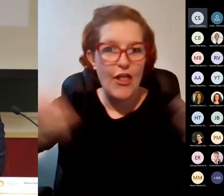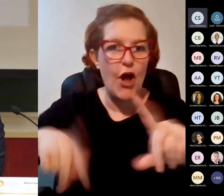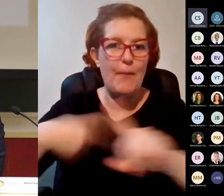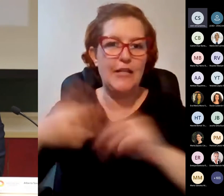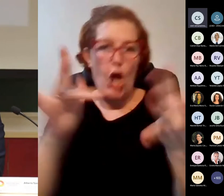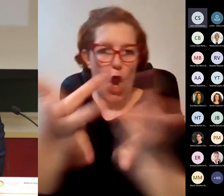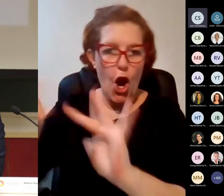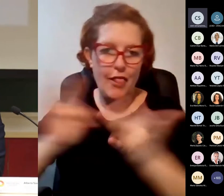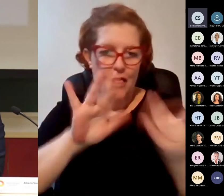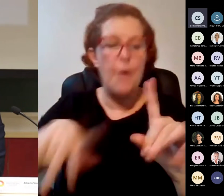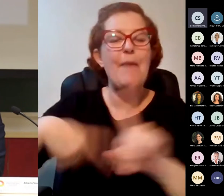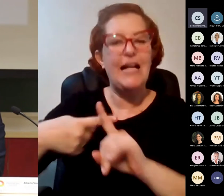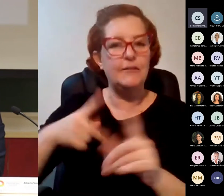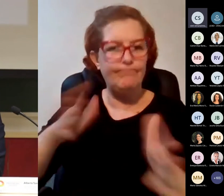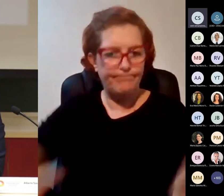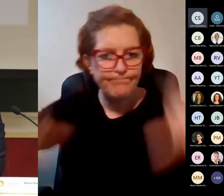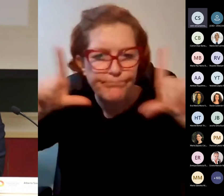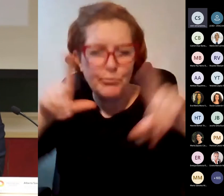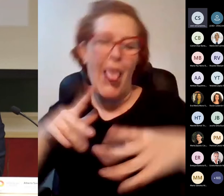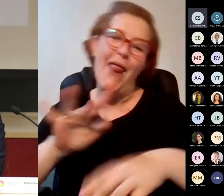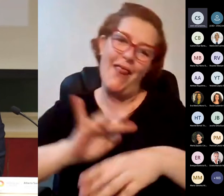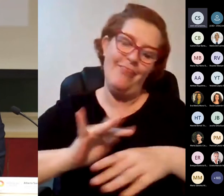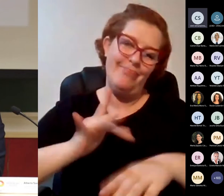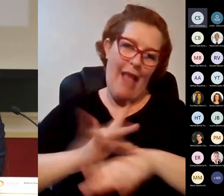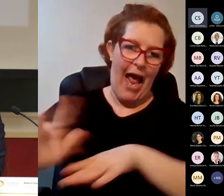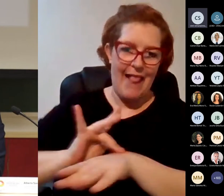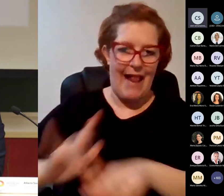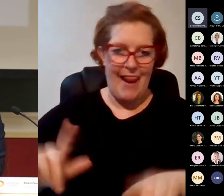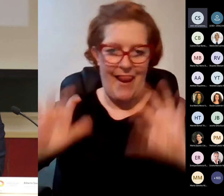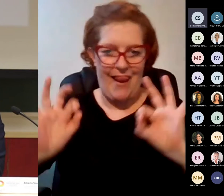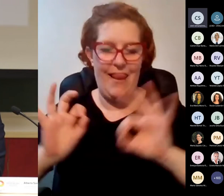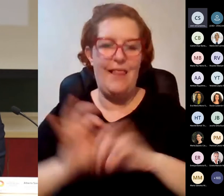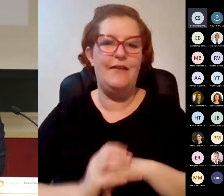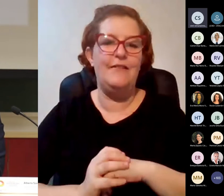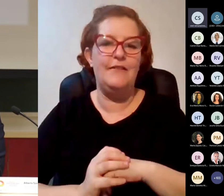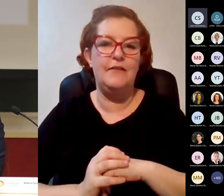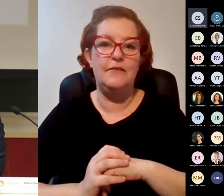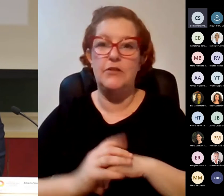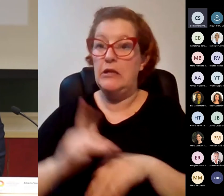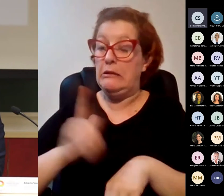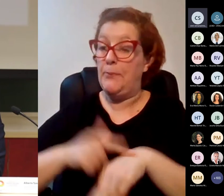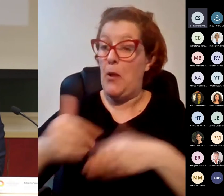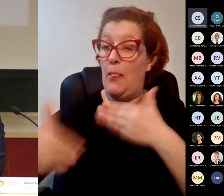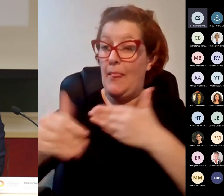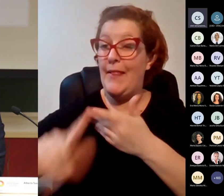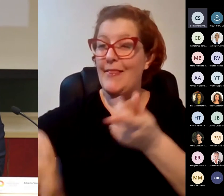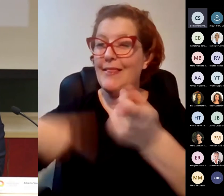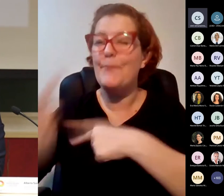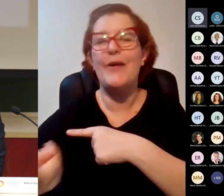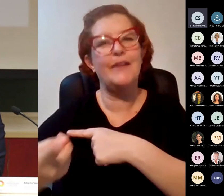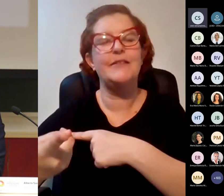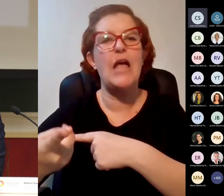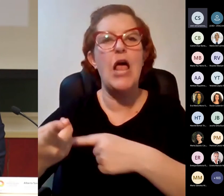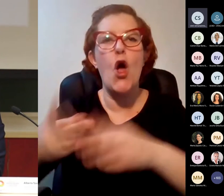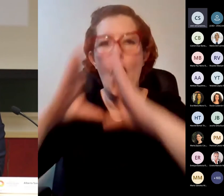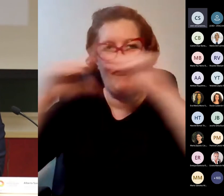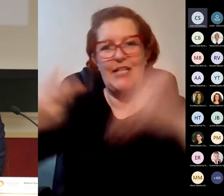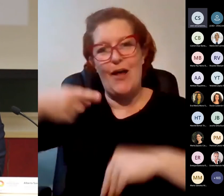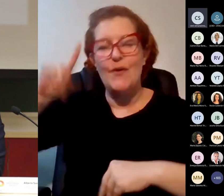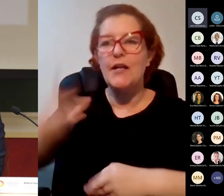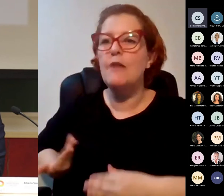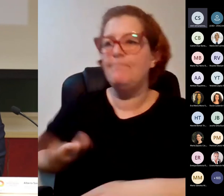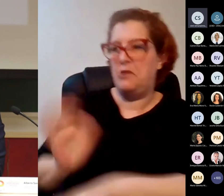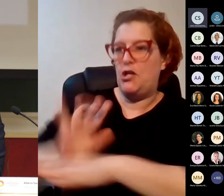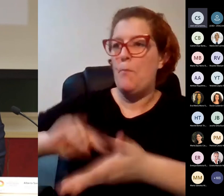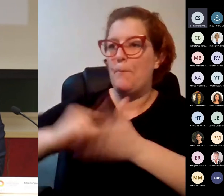ponía el acento en la digitalización y justo poco tiempo después la universidad rey juan carlos presentó su plan de transformación digital situándose a la vanguardia